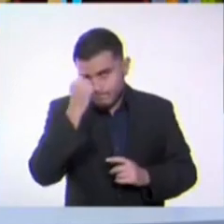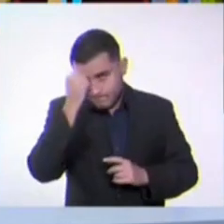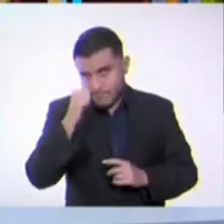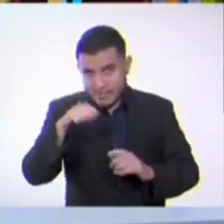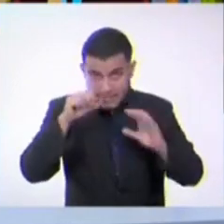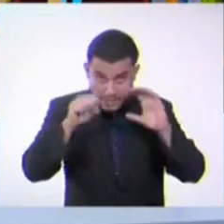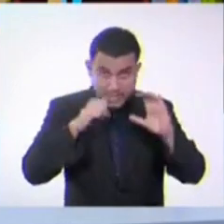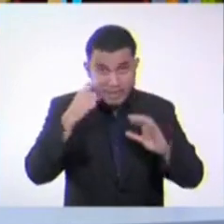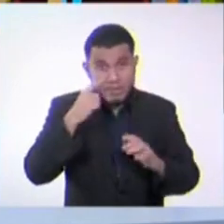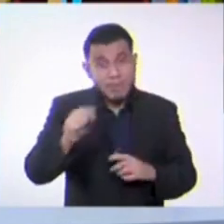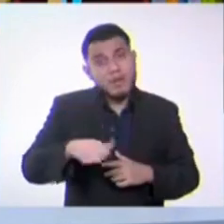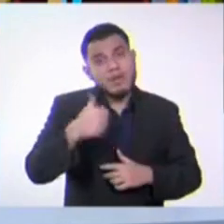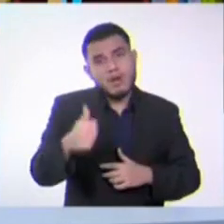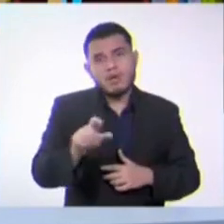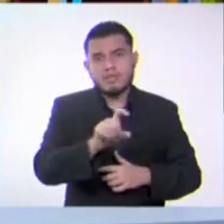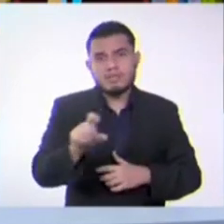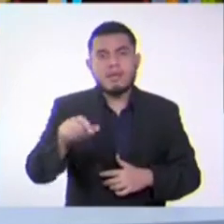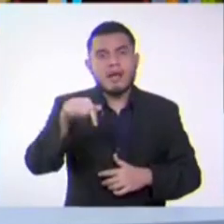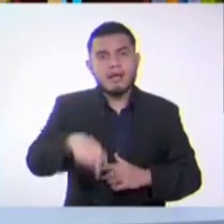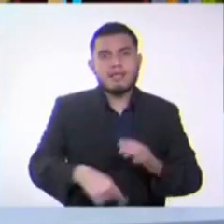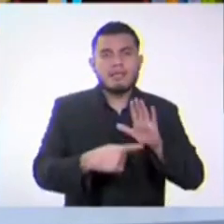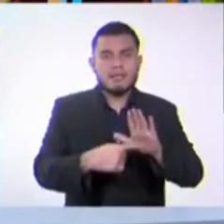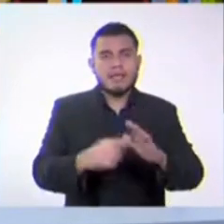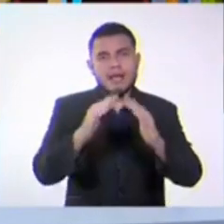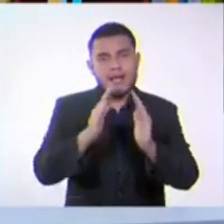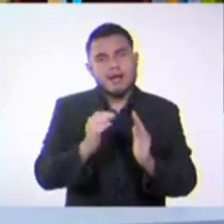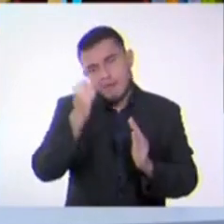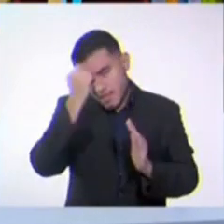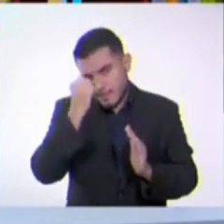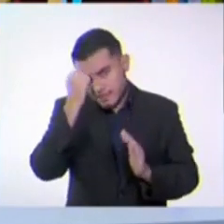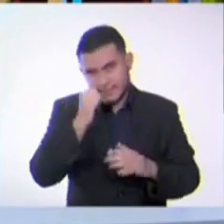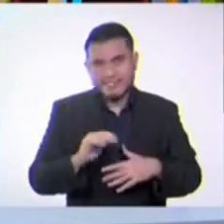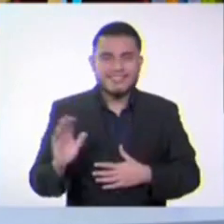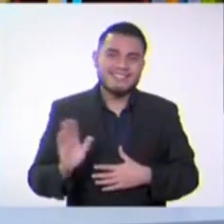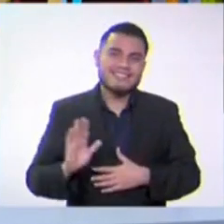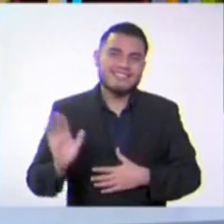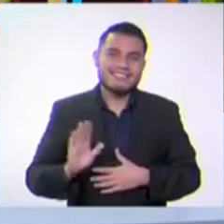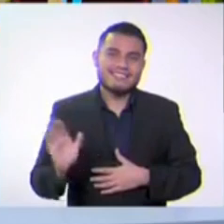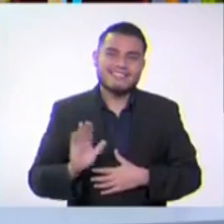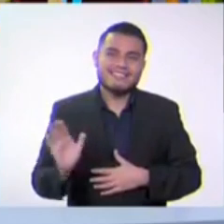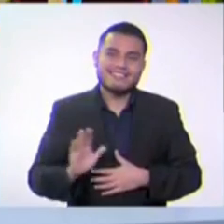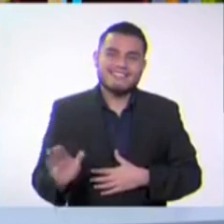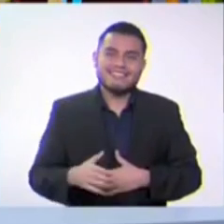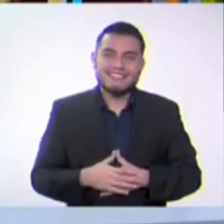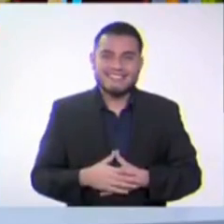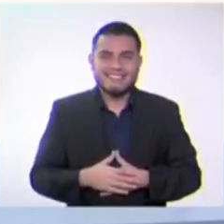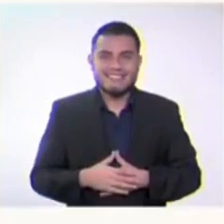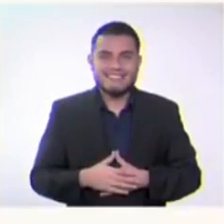vemos la próxima semana aquí en tu espacio Aprendamos en Casa. Nos vemos.